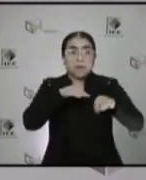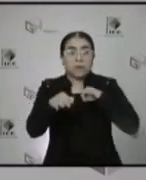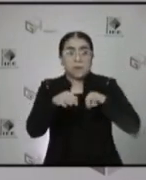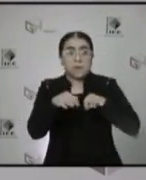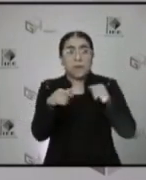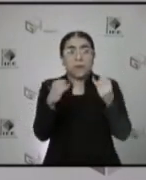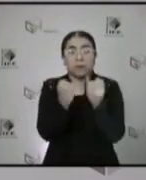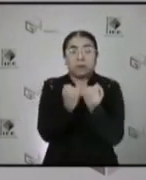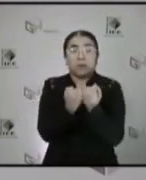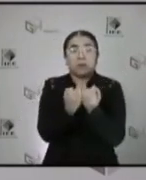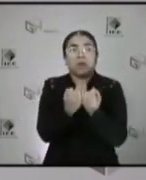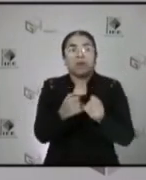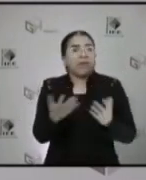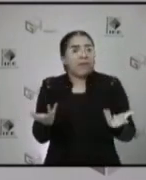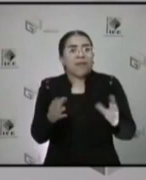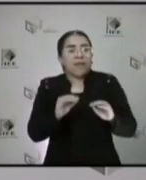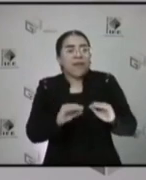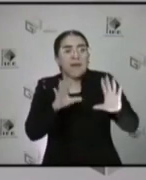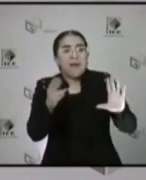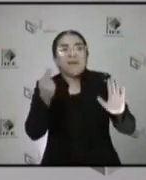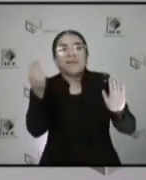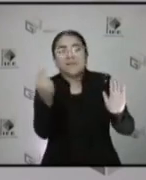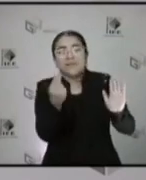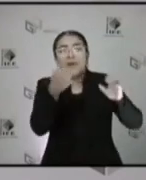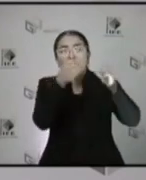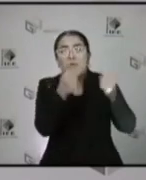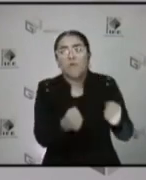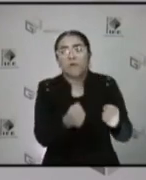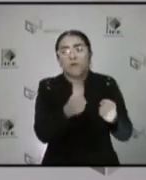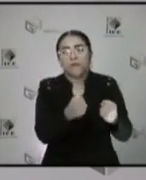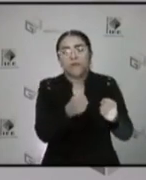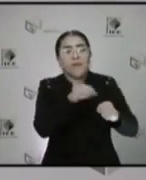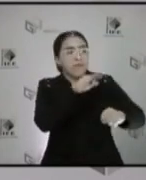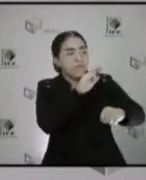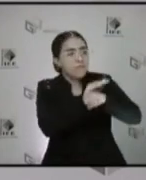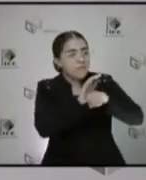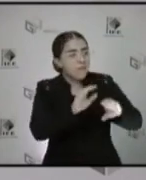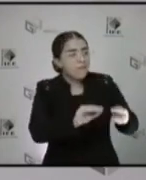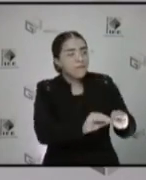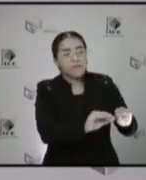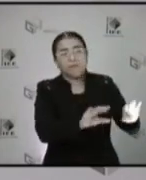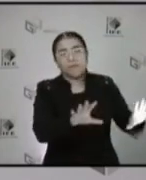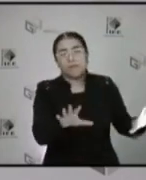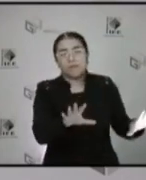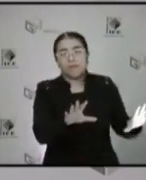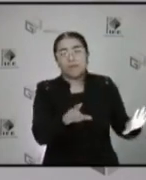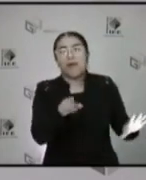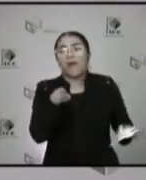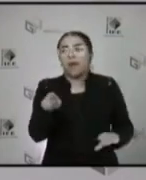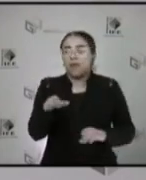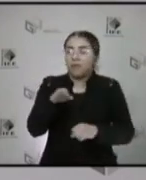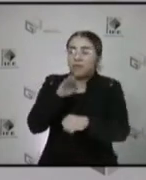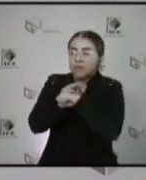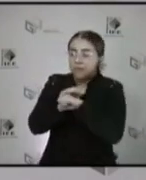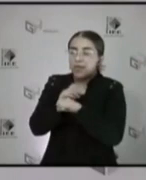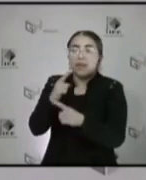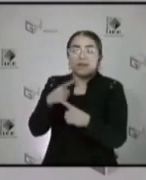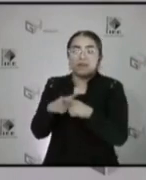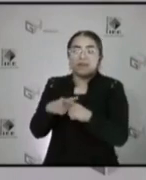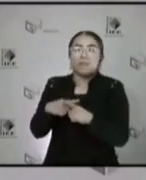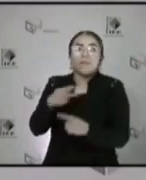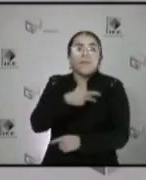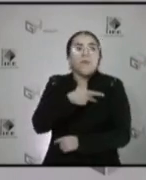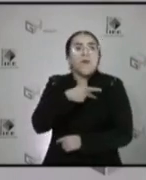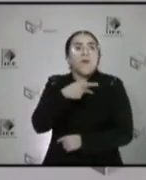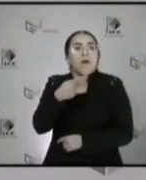muy claro que necesitamos fortalecer la defensoría pública, la defensoría de los pobres. Hoy que recorro